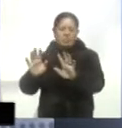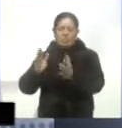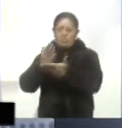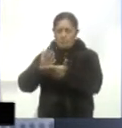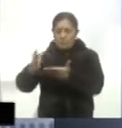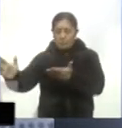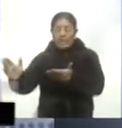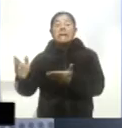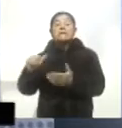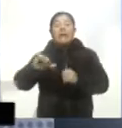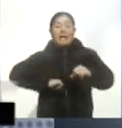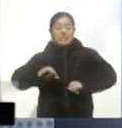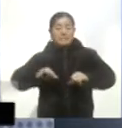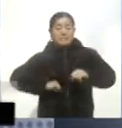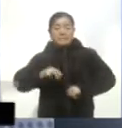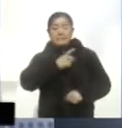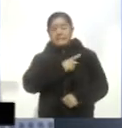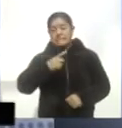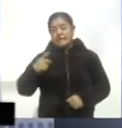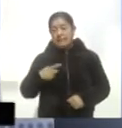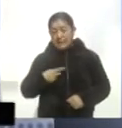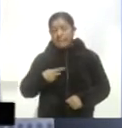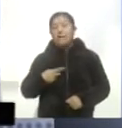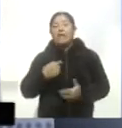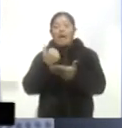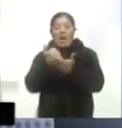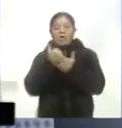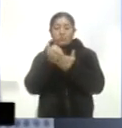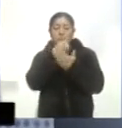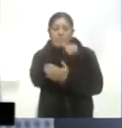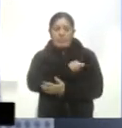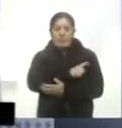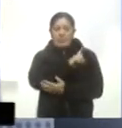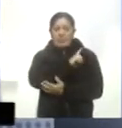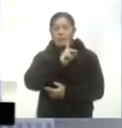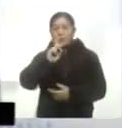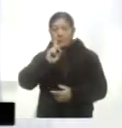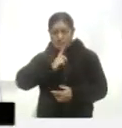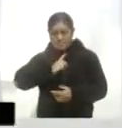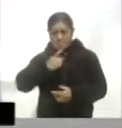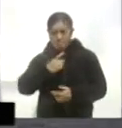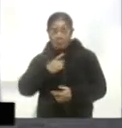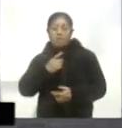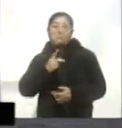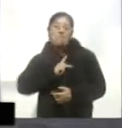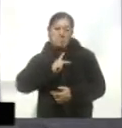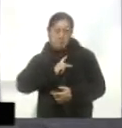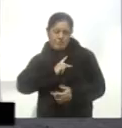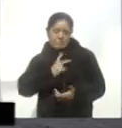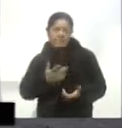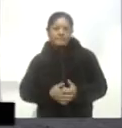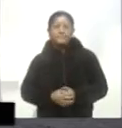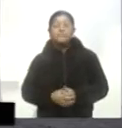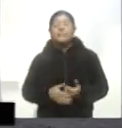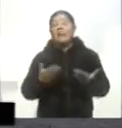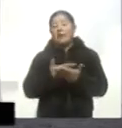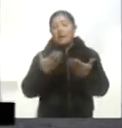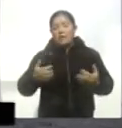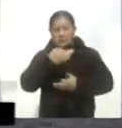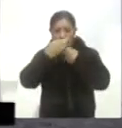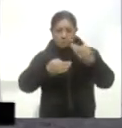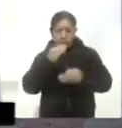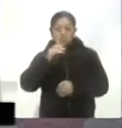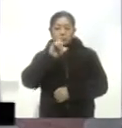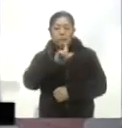actividades que nos generen placer y que podamos producir dopamina en nuestro cerebro. Para Ahora Noticias, Lorena